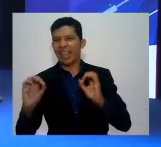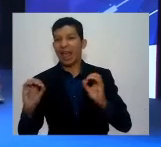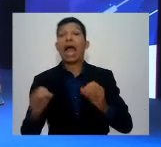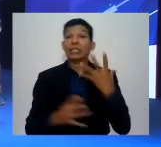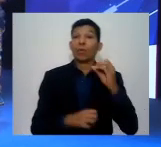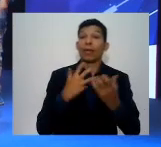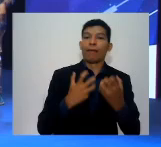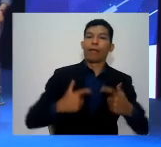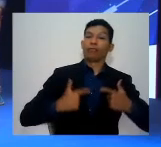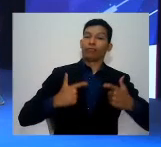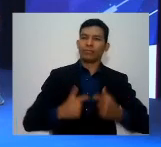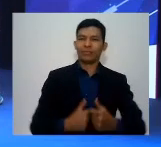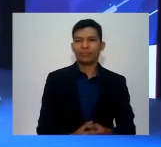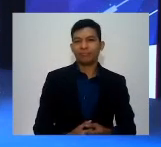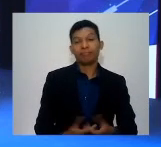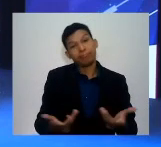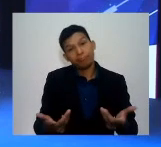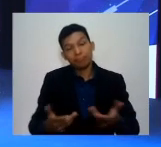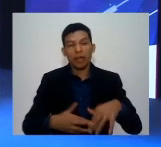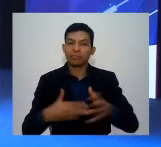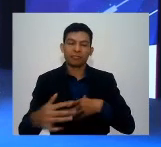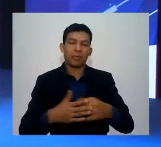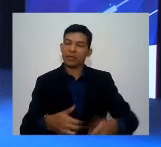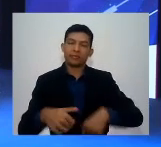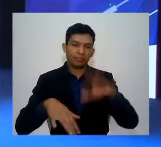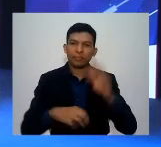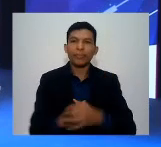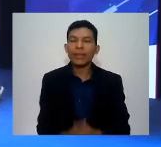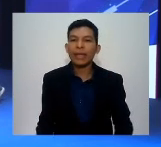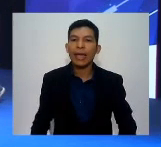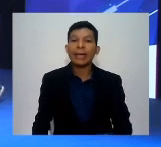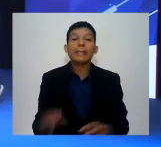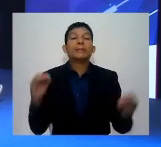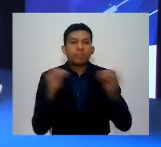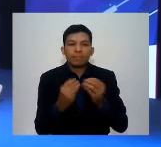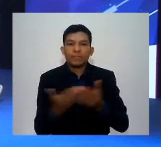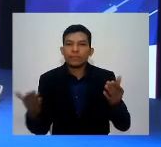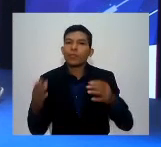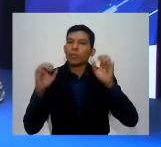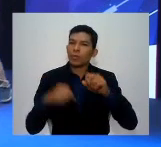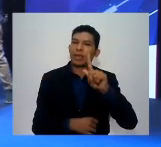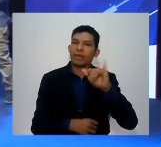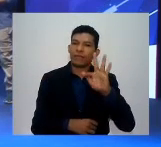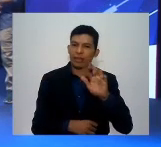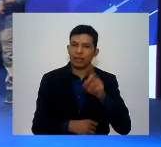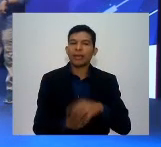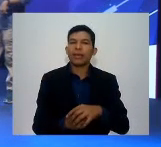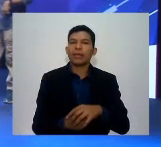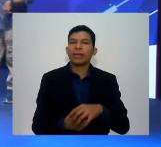muchas maneras. Algunos de ellos funcionan con electrodos, como ese que vemos al lado izquierdo de la pantalla,